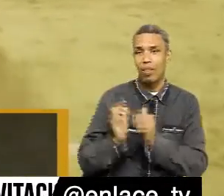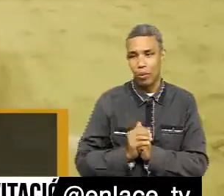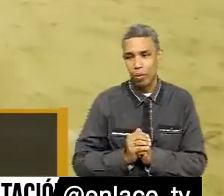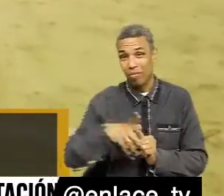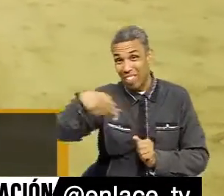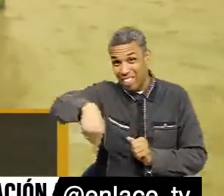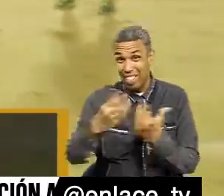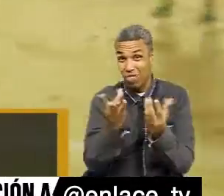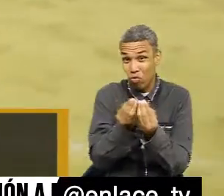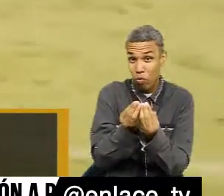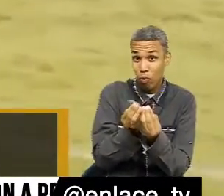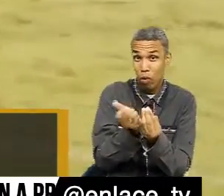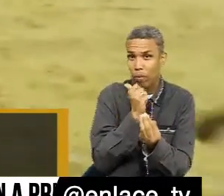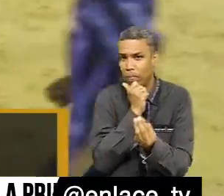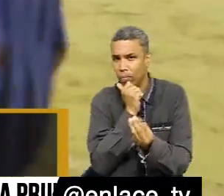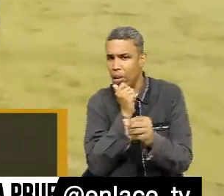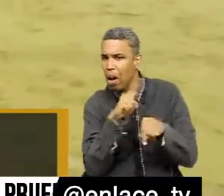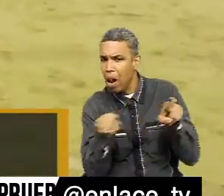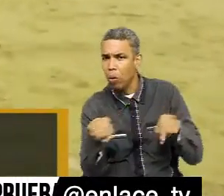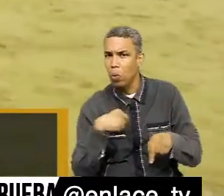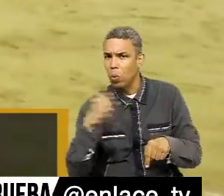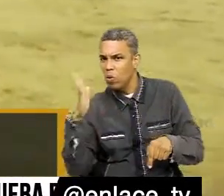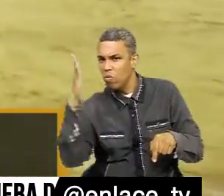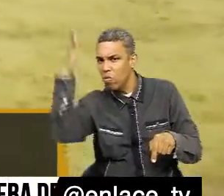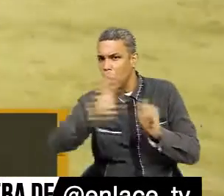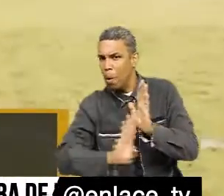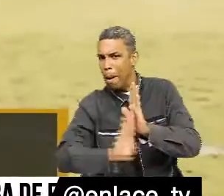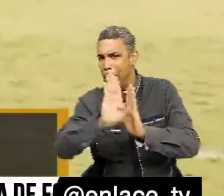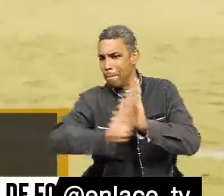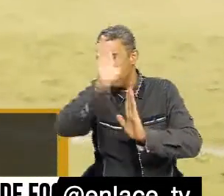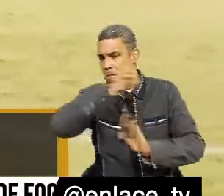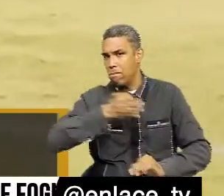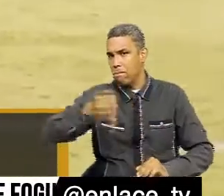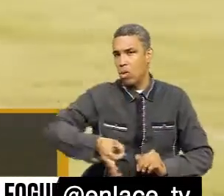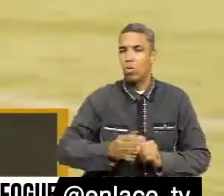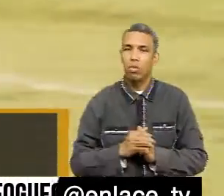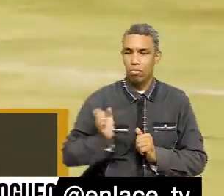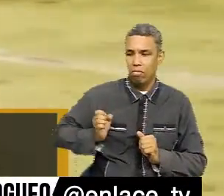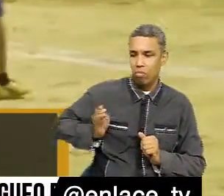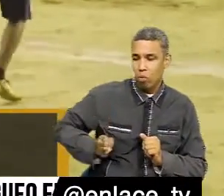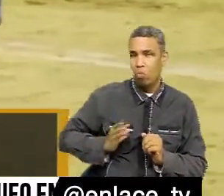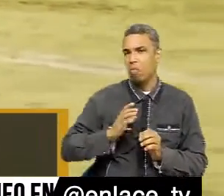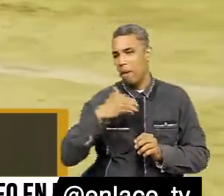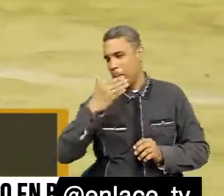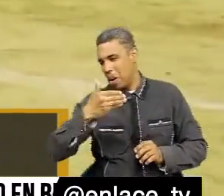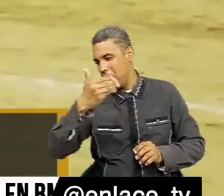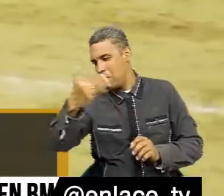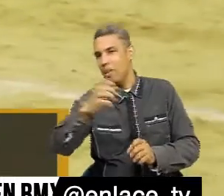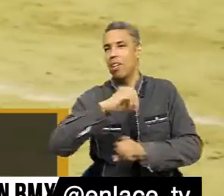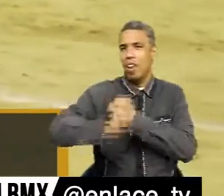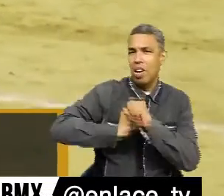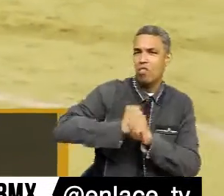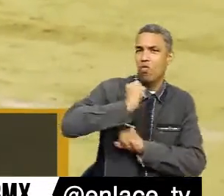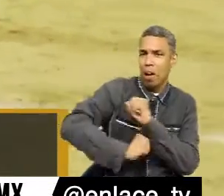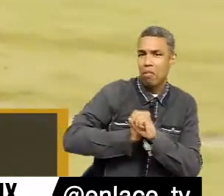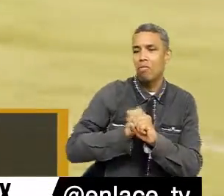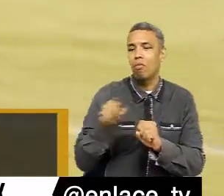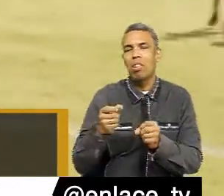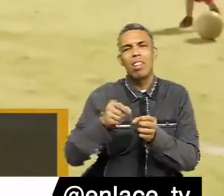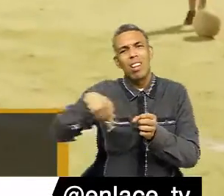y bueno, el orgullo del club y que durante estos 6 años y de los años que vendrán lograremos participar tanto en los juegos